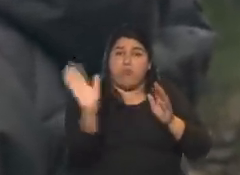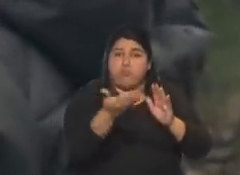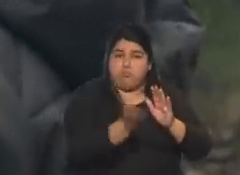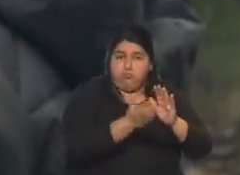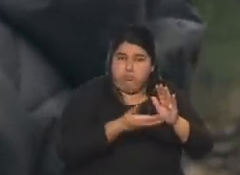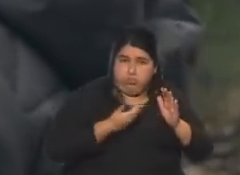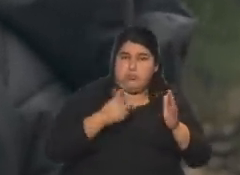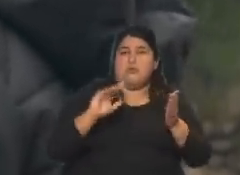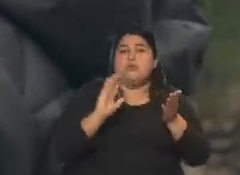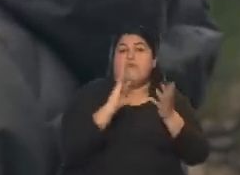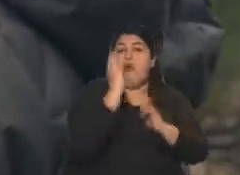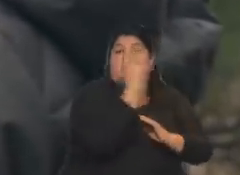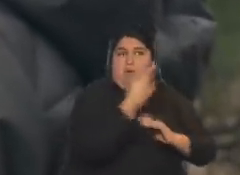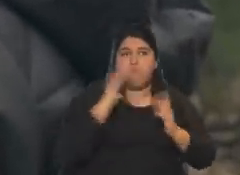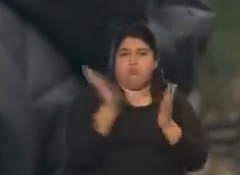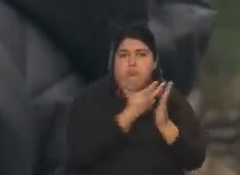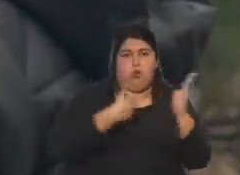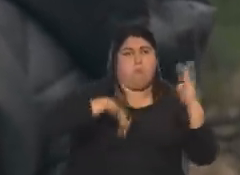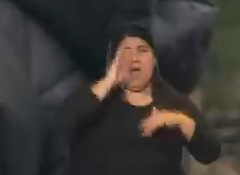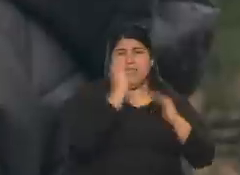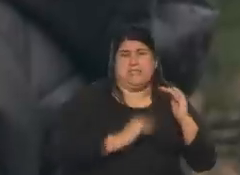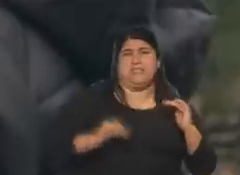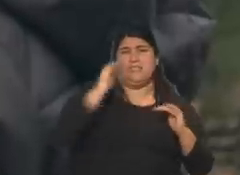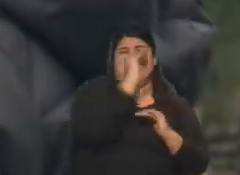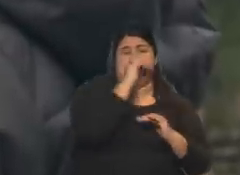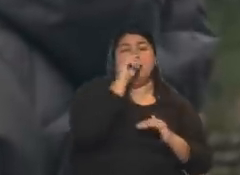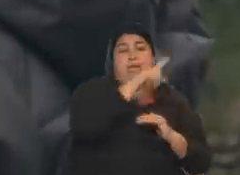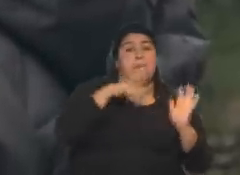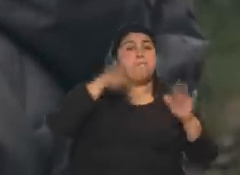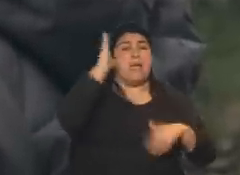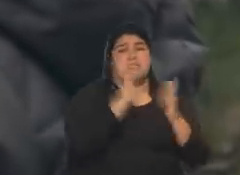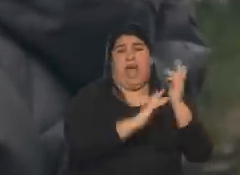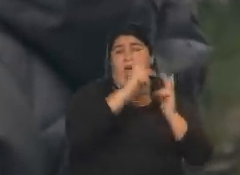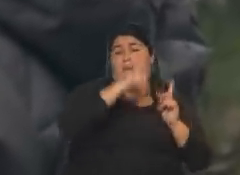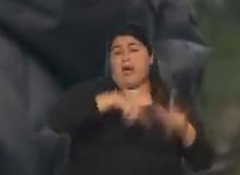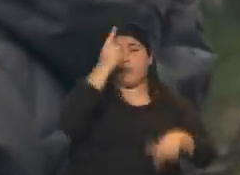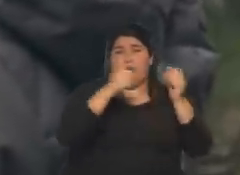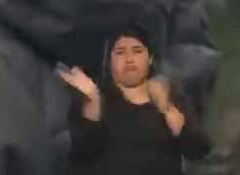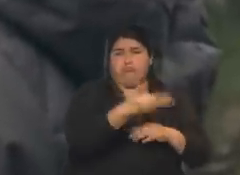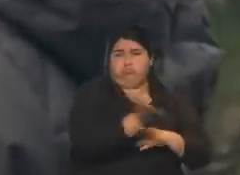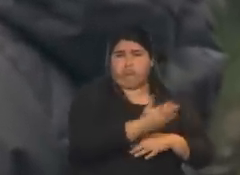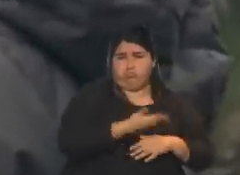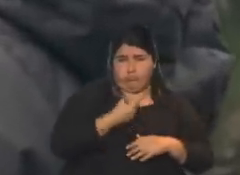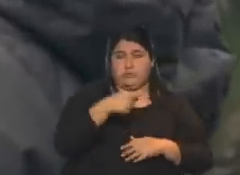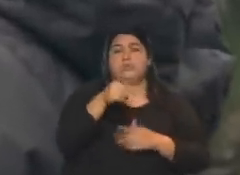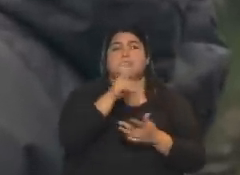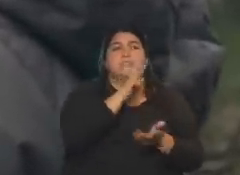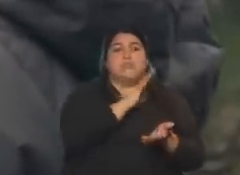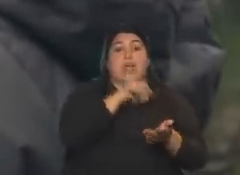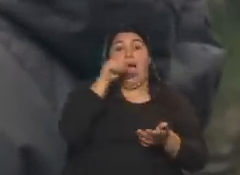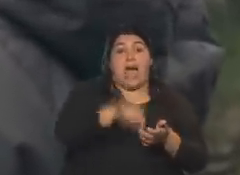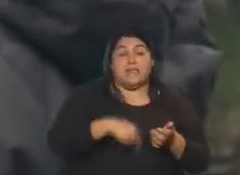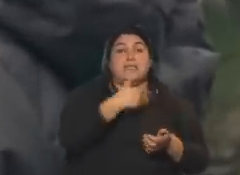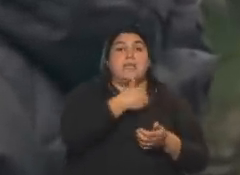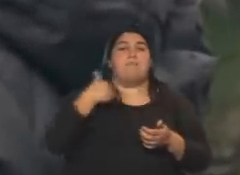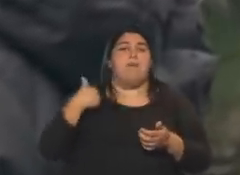de la deforestación en el mundo. Somos uno de los 10 países que más deforestamos en la última década. Ahí van las vacas madre